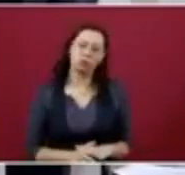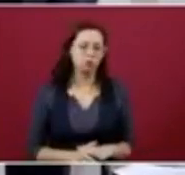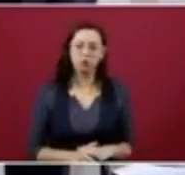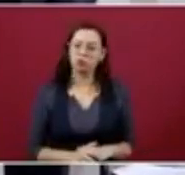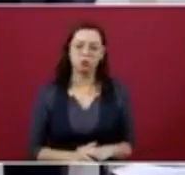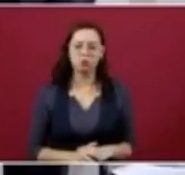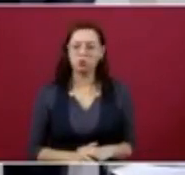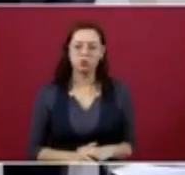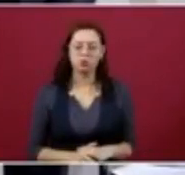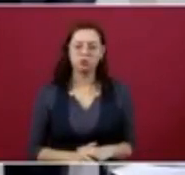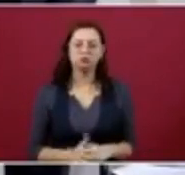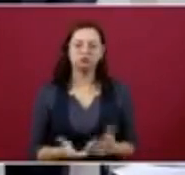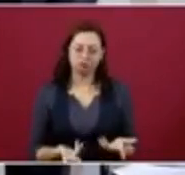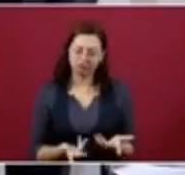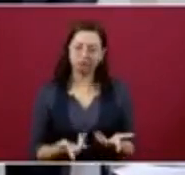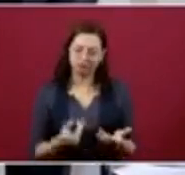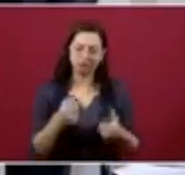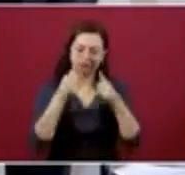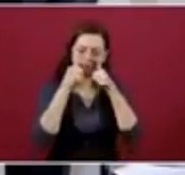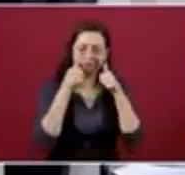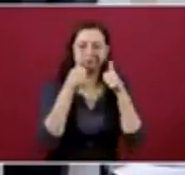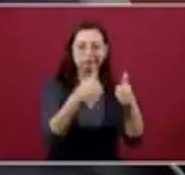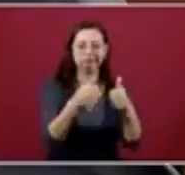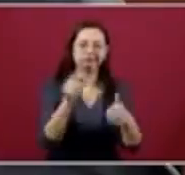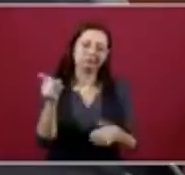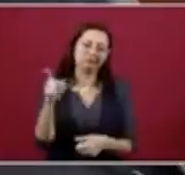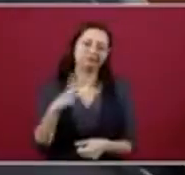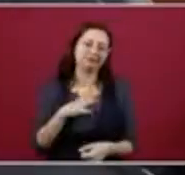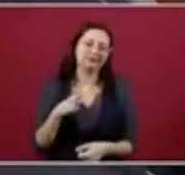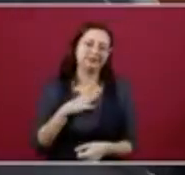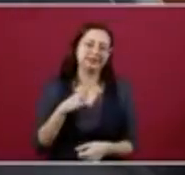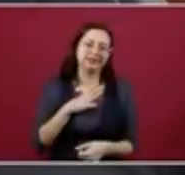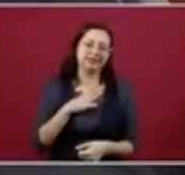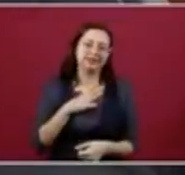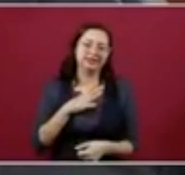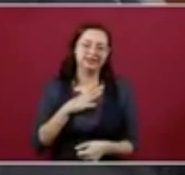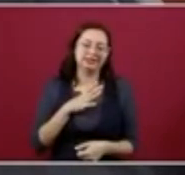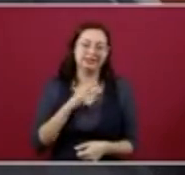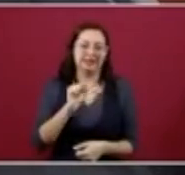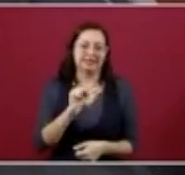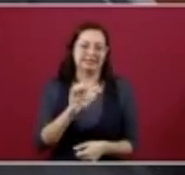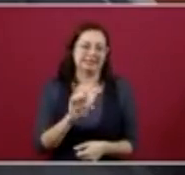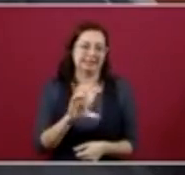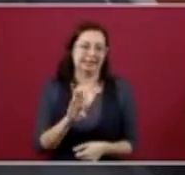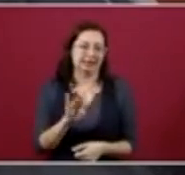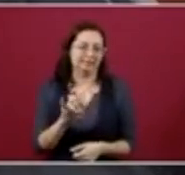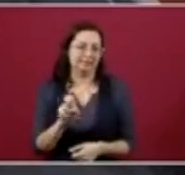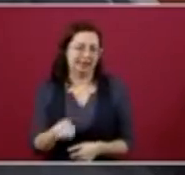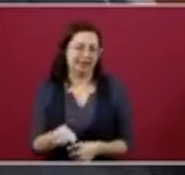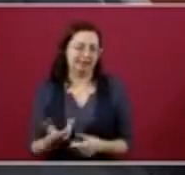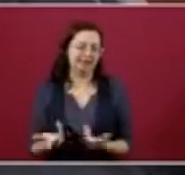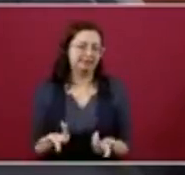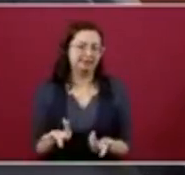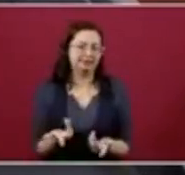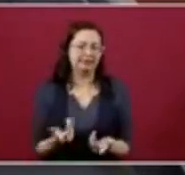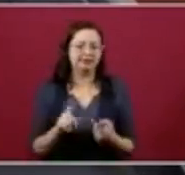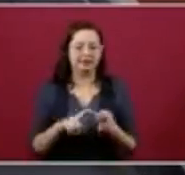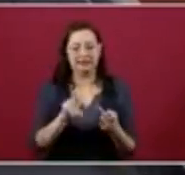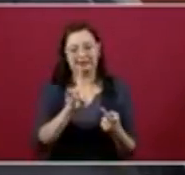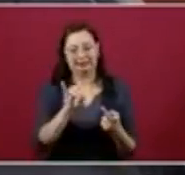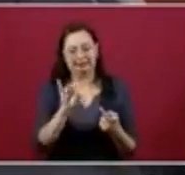pues para eso está la Secretaría de Bienestar y para eso está el